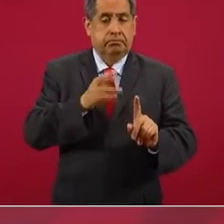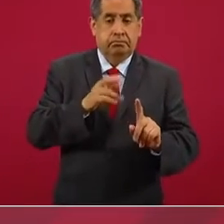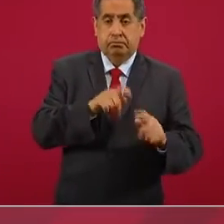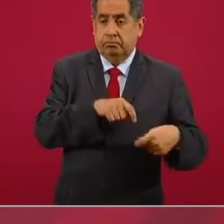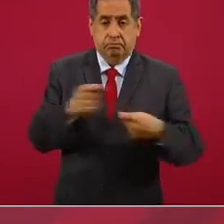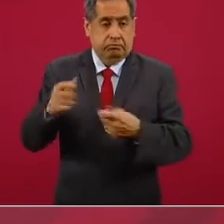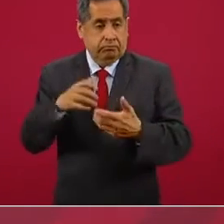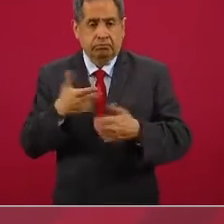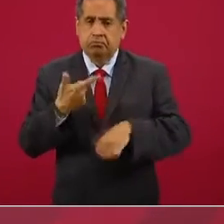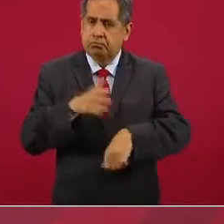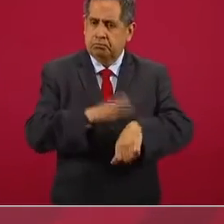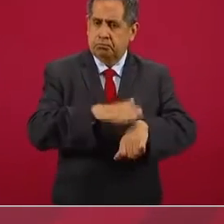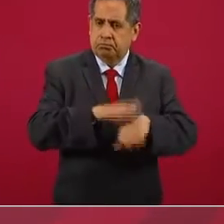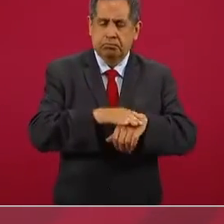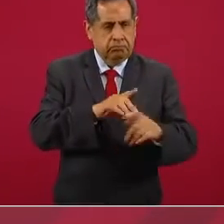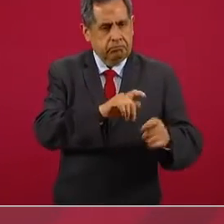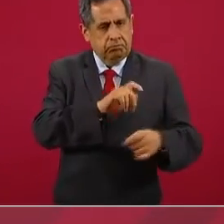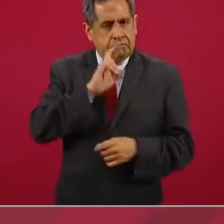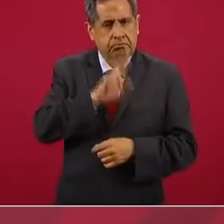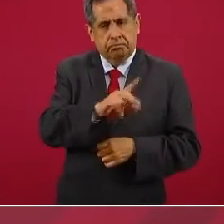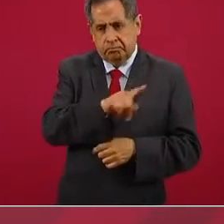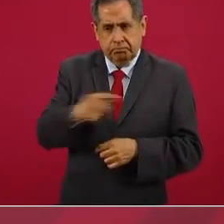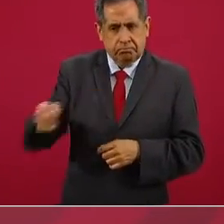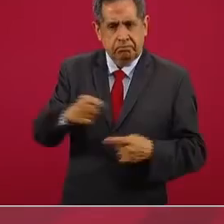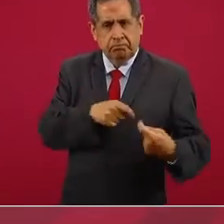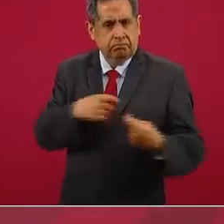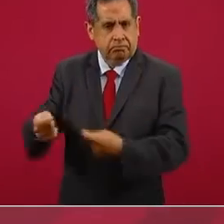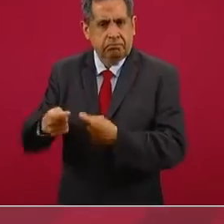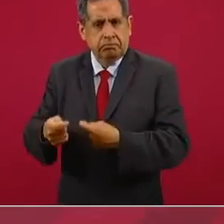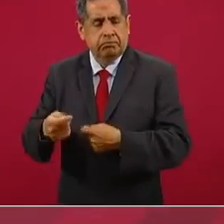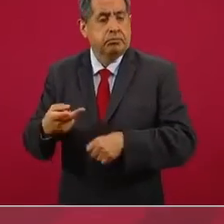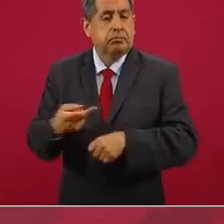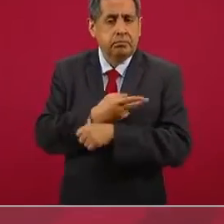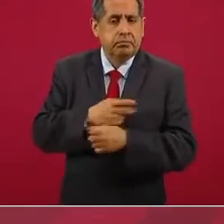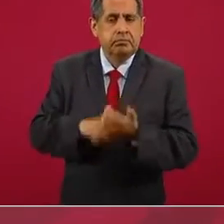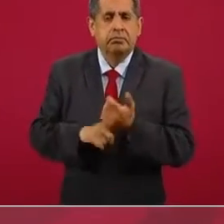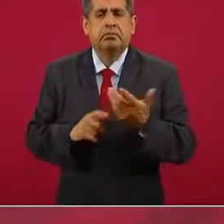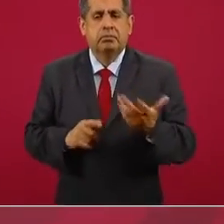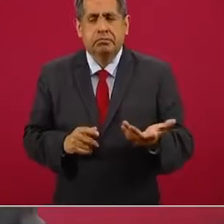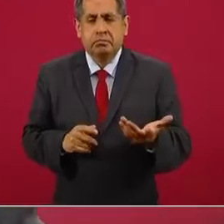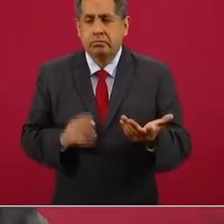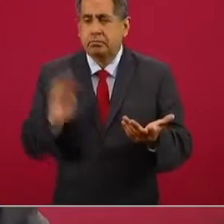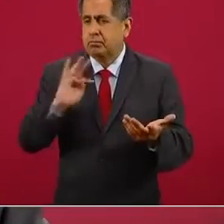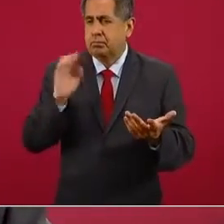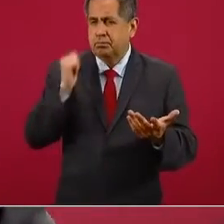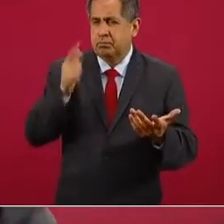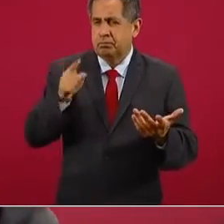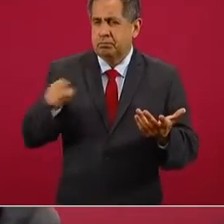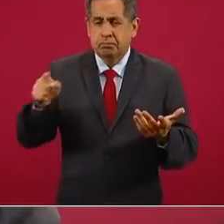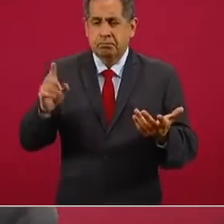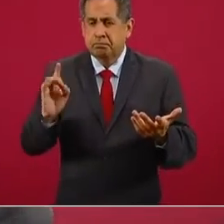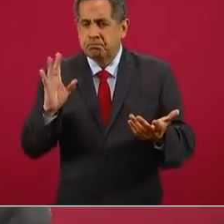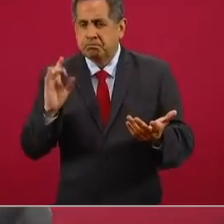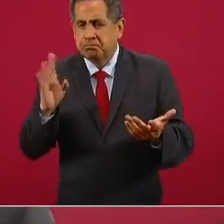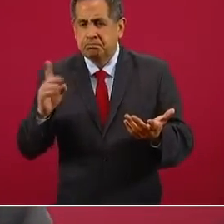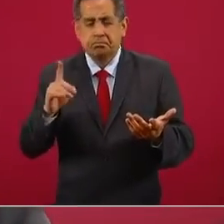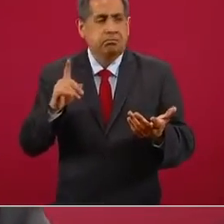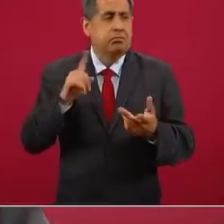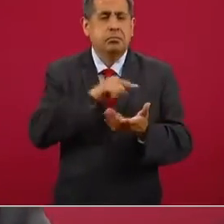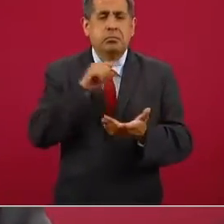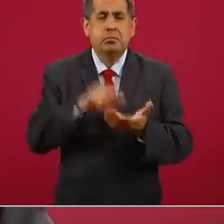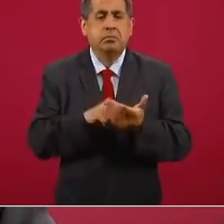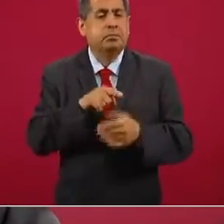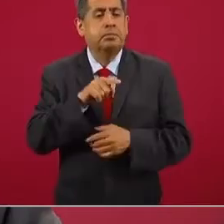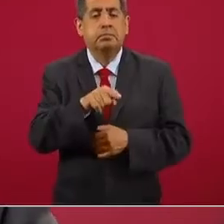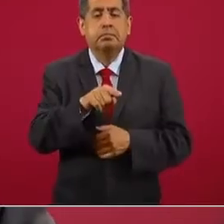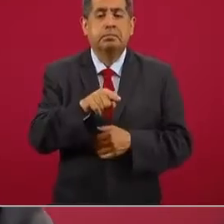pues también los invitamos a que les den respuesta a ellos, a las madres, de qué está pasando cuando tienen alguna instalación que está siendo